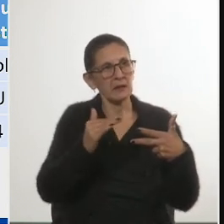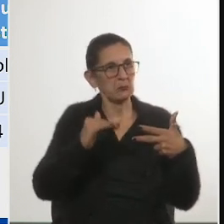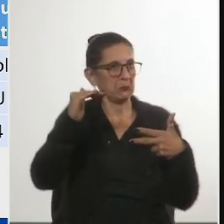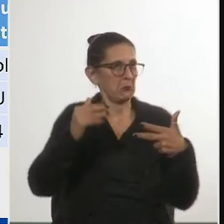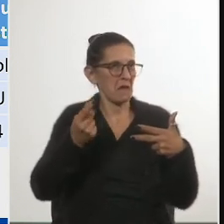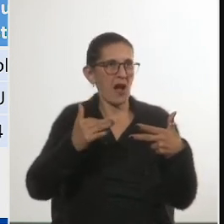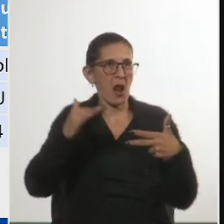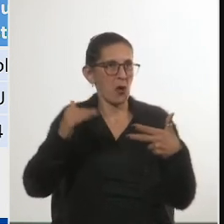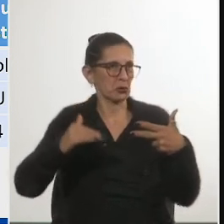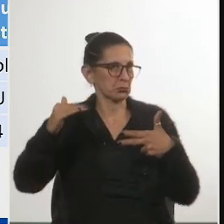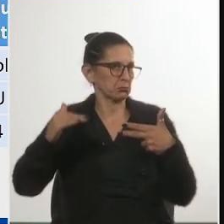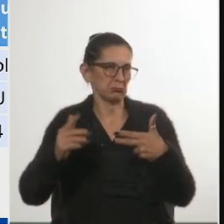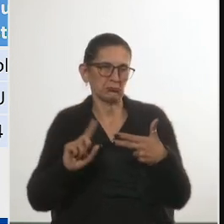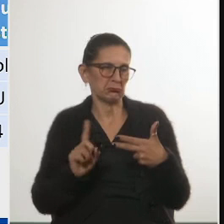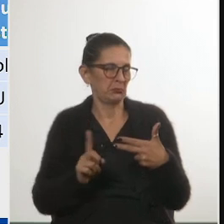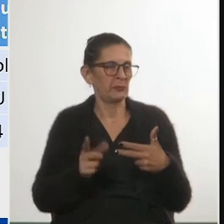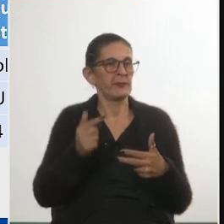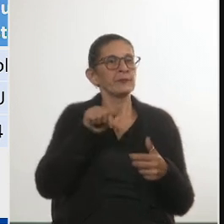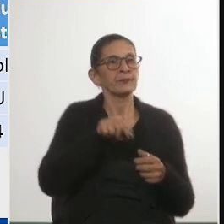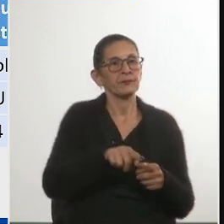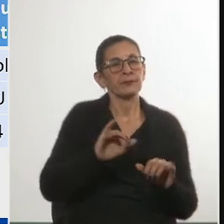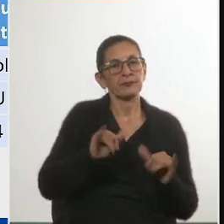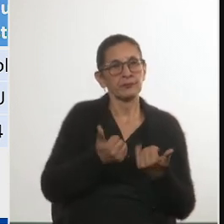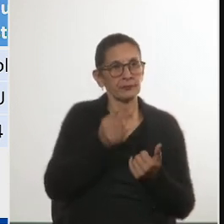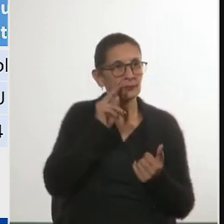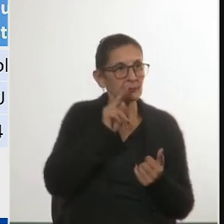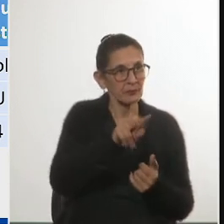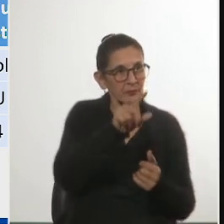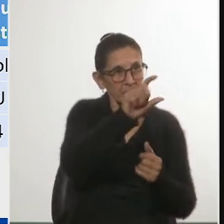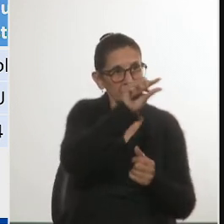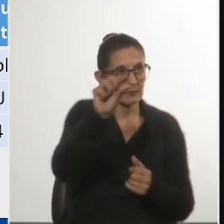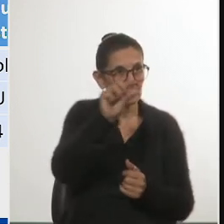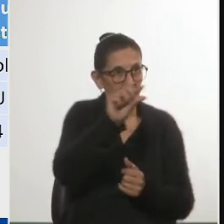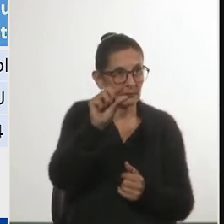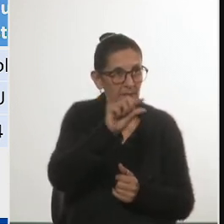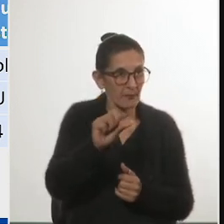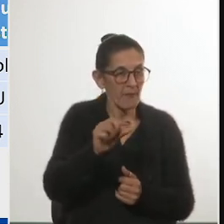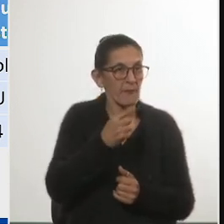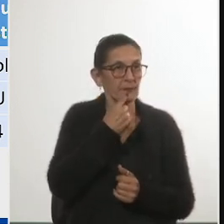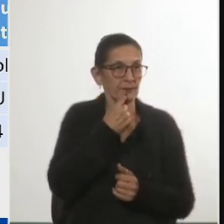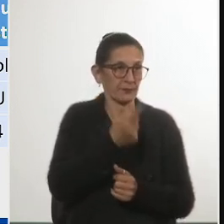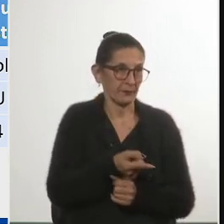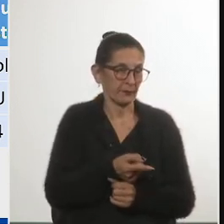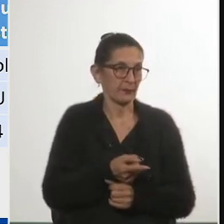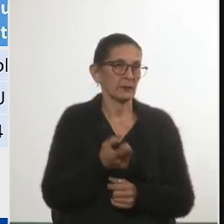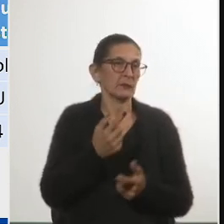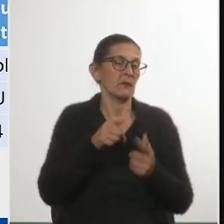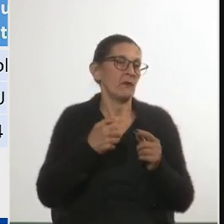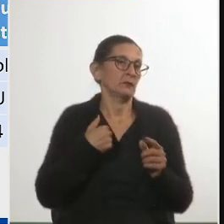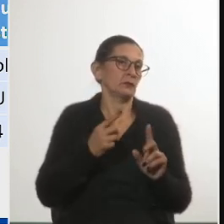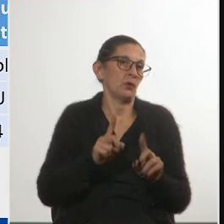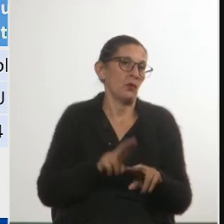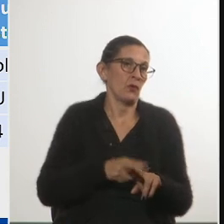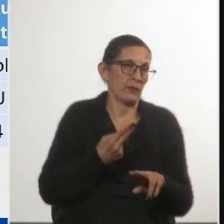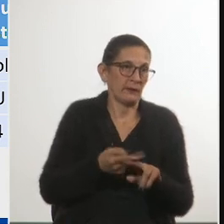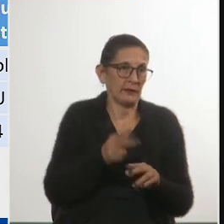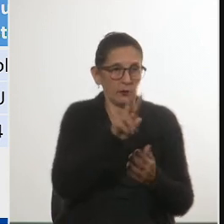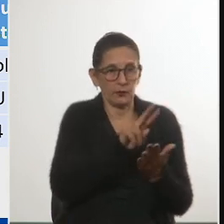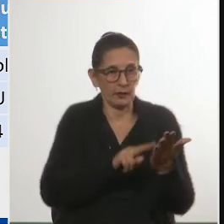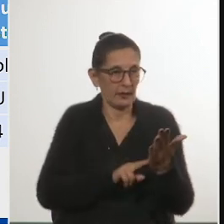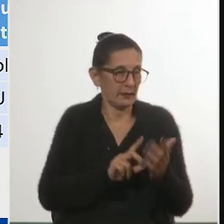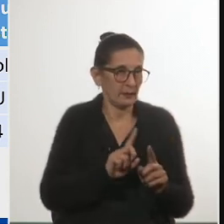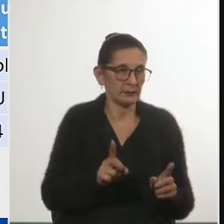por encima de la norma. A pesar de hecho, como ustedes ven ahí y como ya describí, o sea que no voy a aburrirlos describiéndolo de vuelta,